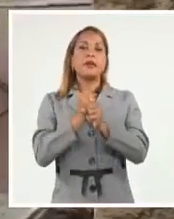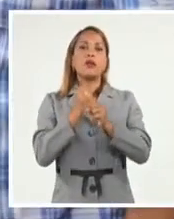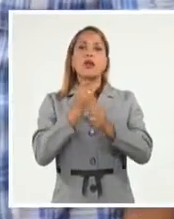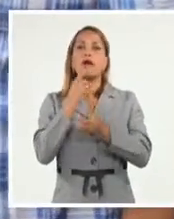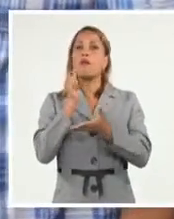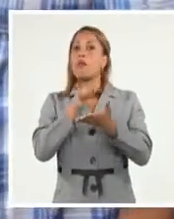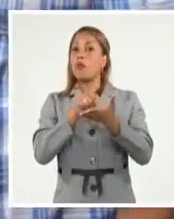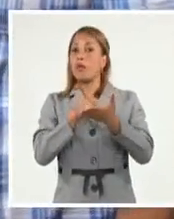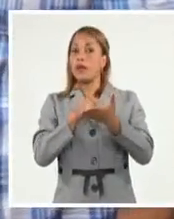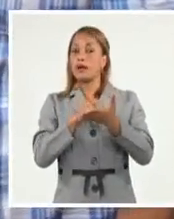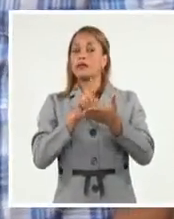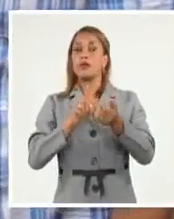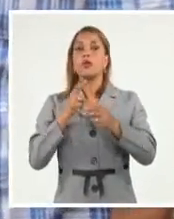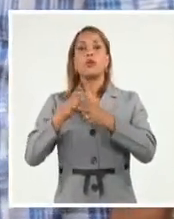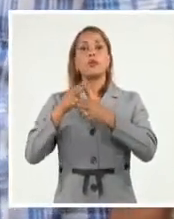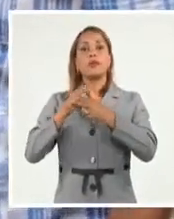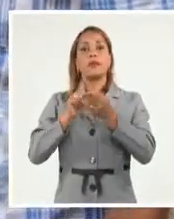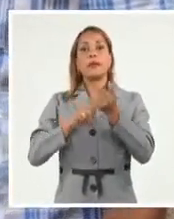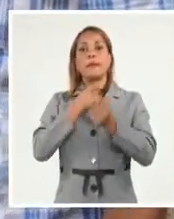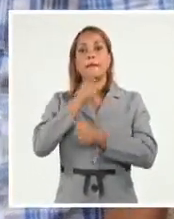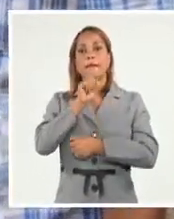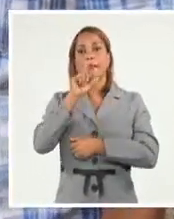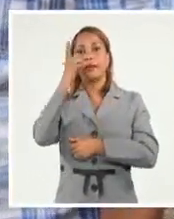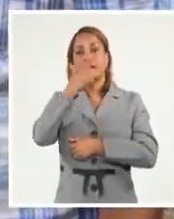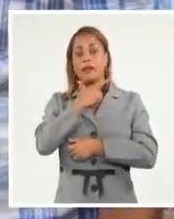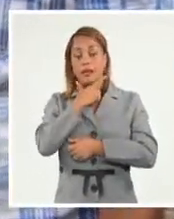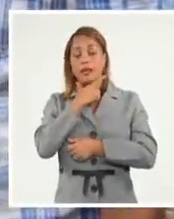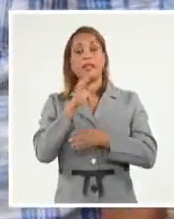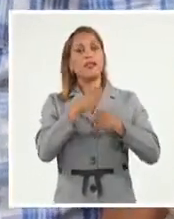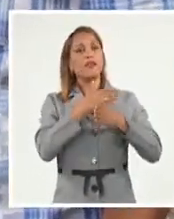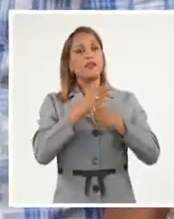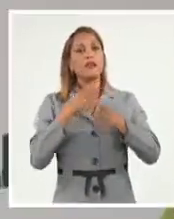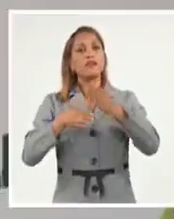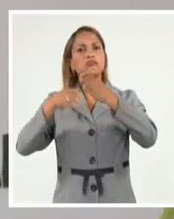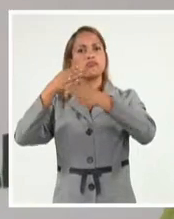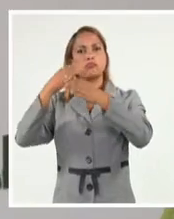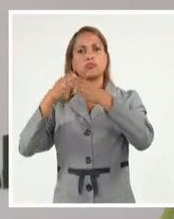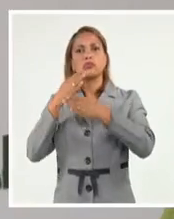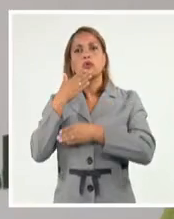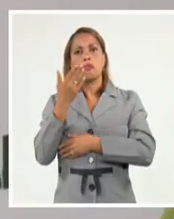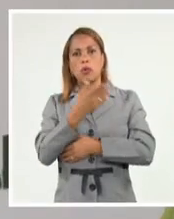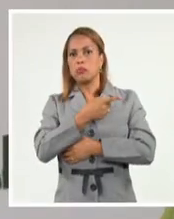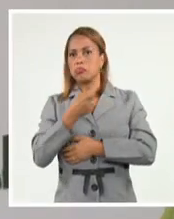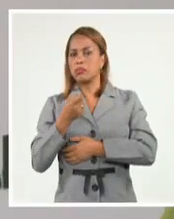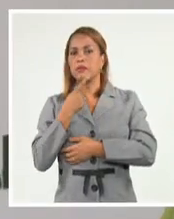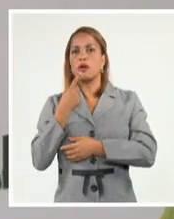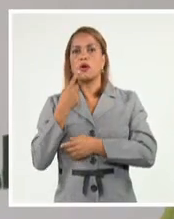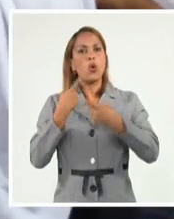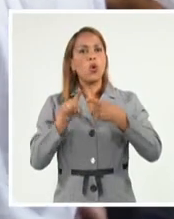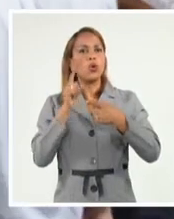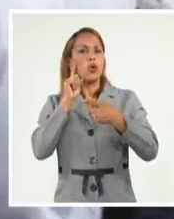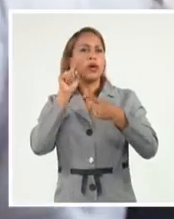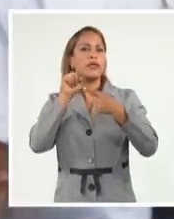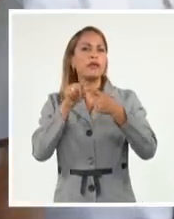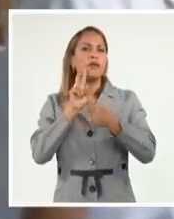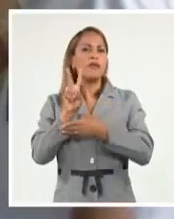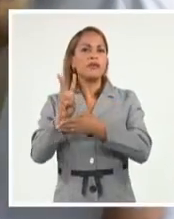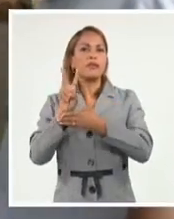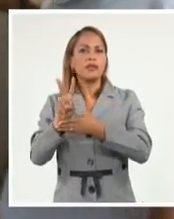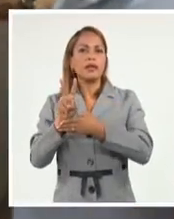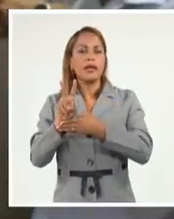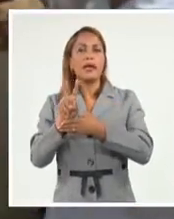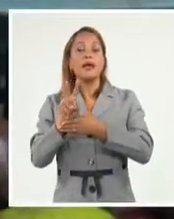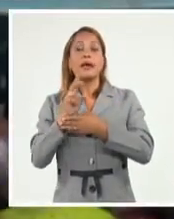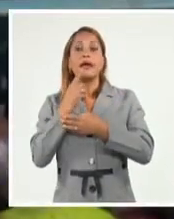Popular Playa. Izquierdo Alonso instó a los constructores al trabajo con prontitud y calidad. Otro de los objetivos de la visita constituyó el mercado